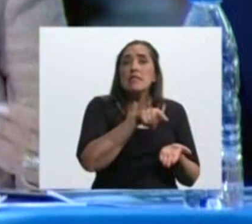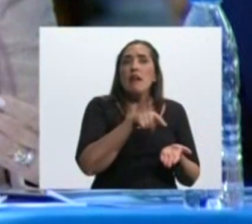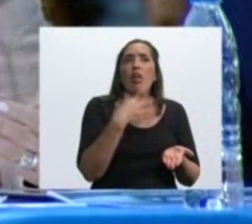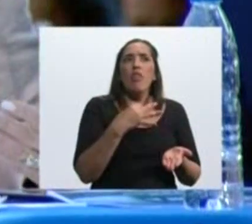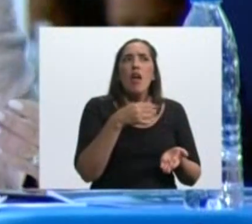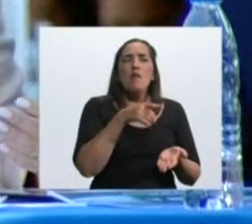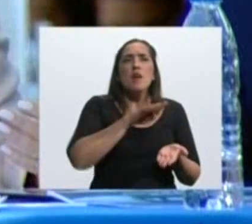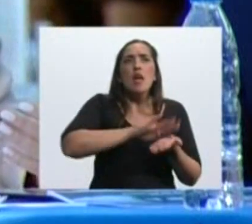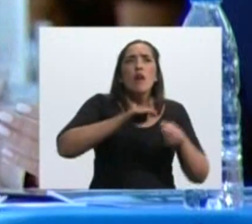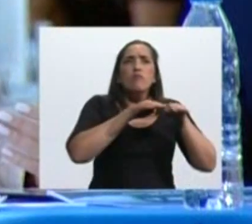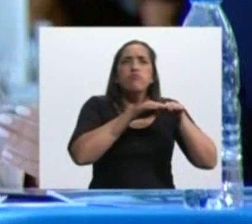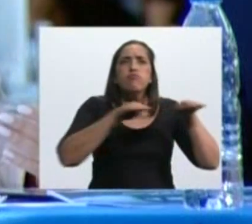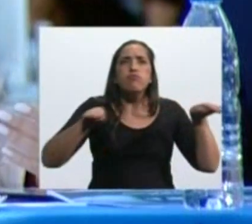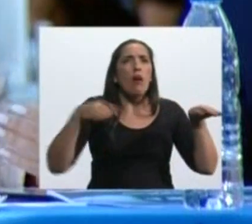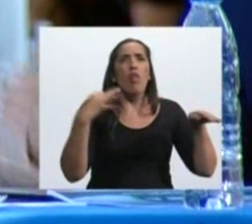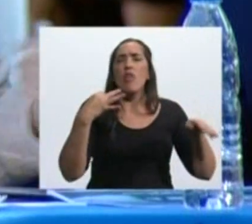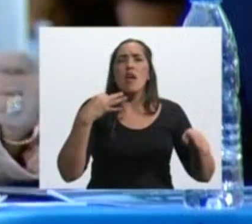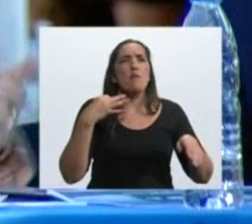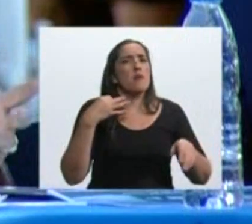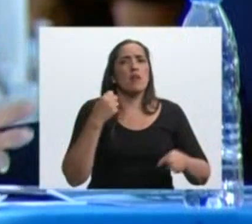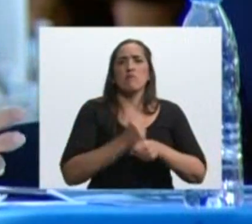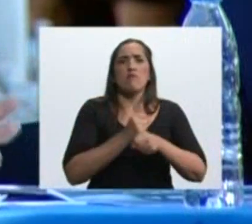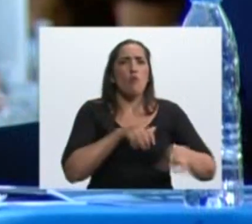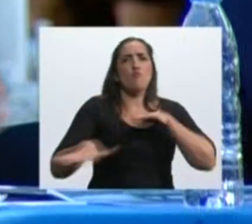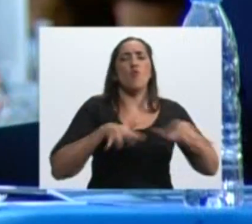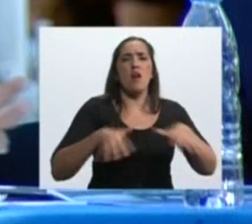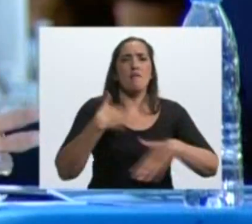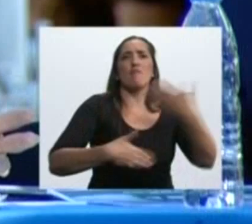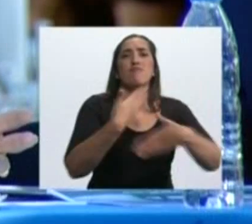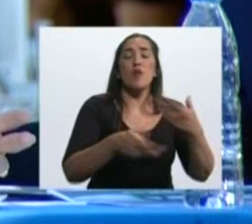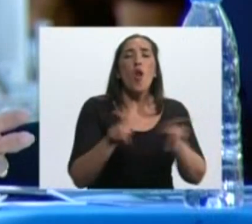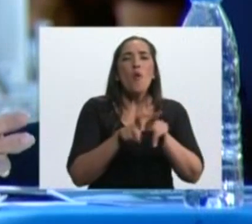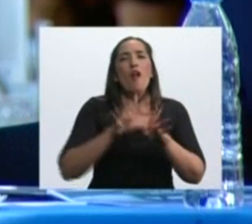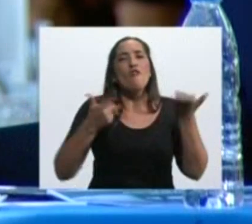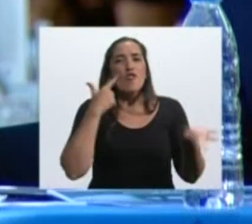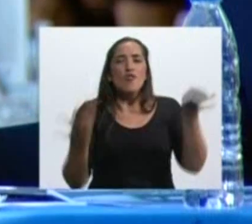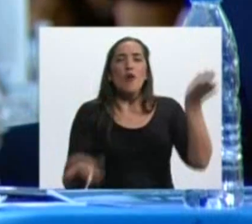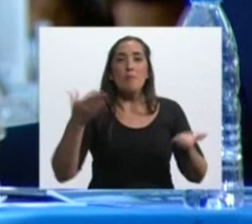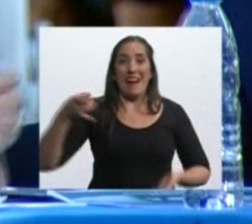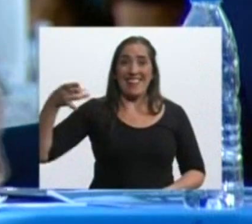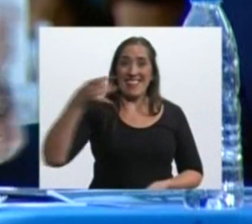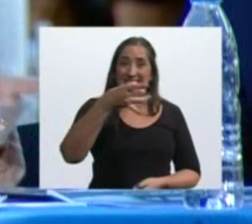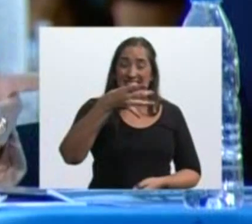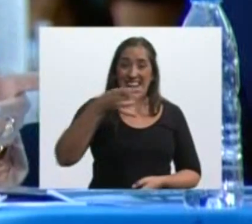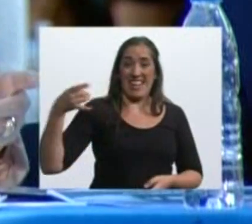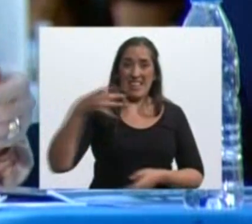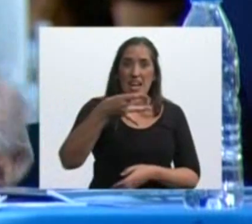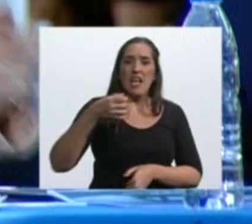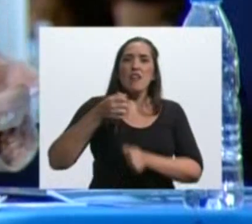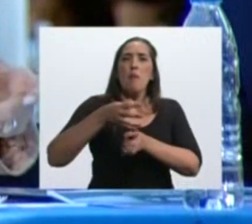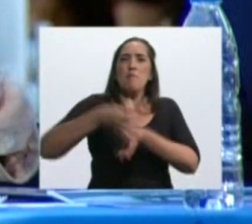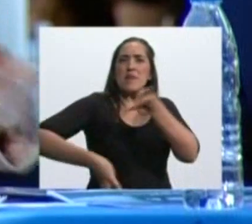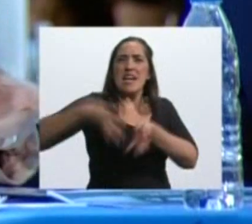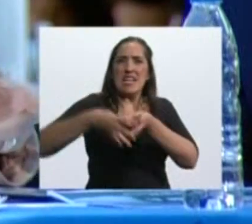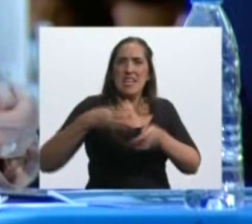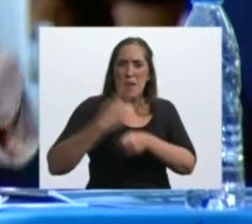y lo compara con una locomotora. Y dice que una locomotora cuando está fría, cuando está parada, es imposible